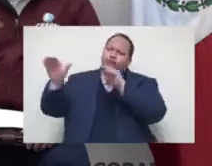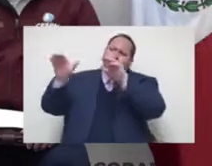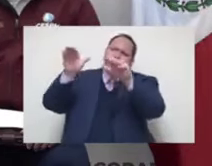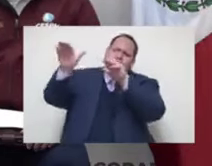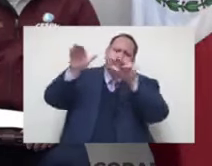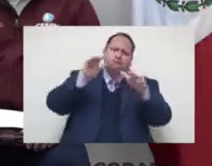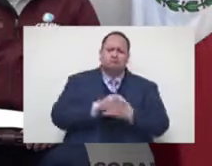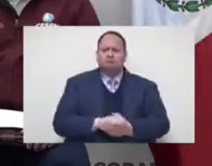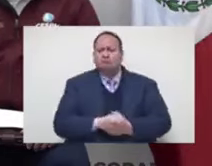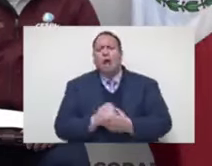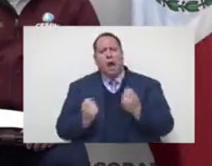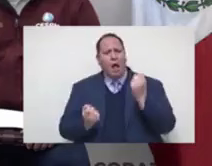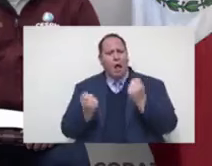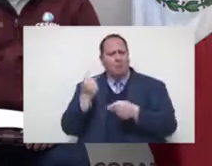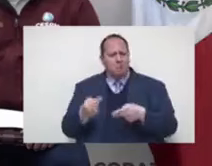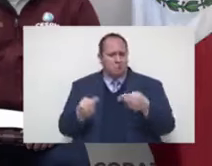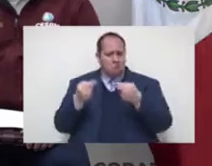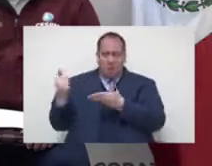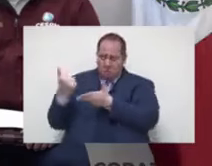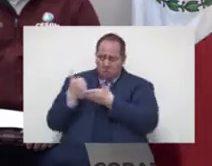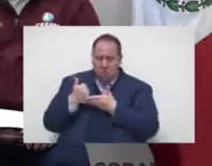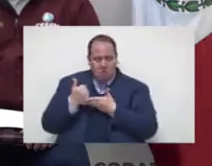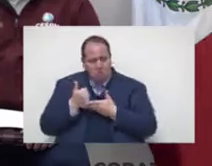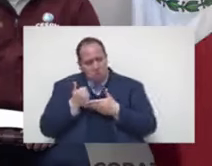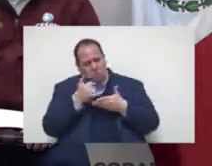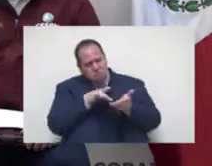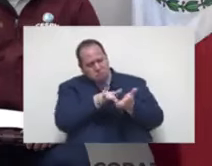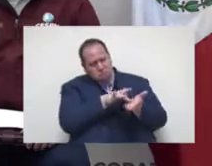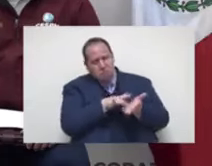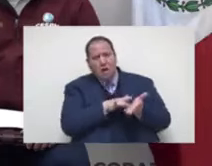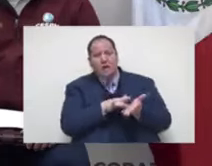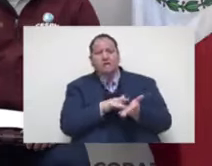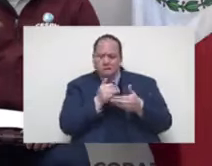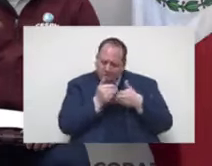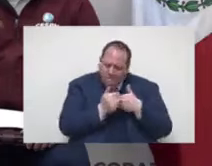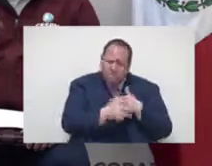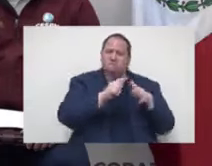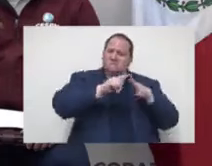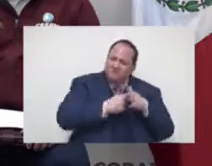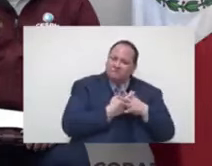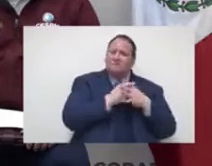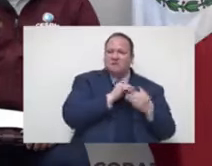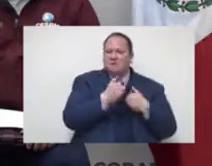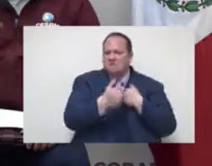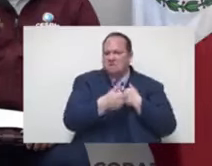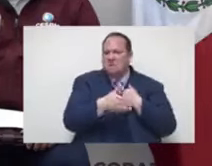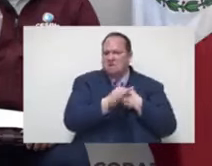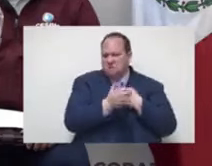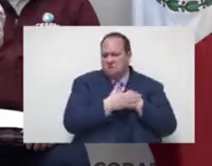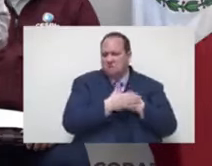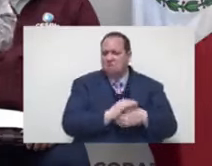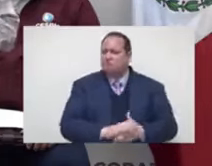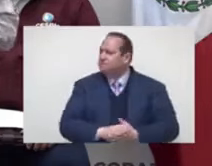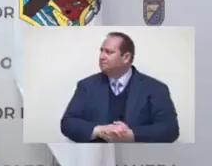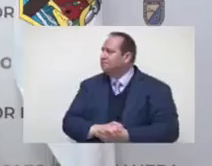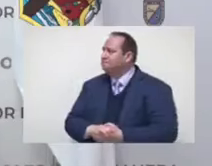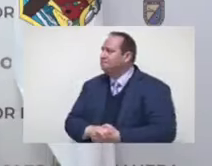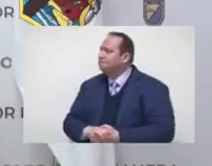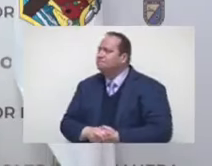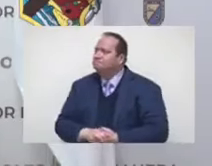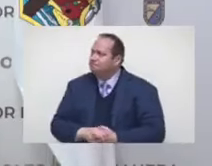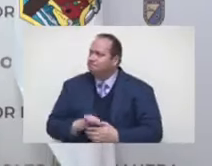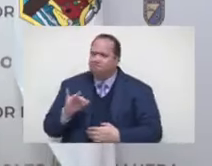algunas empresas nos estén ayudando en eso y podamos ya arrancar formalmente la obra a corto plazo. Sí, la verdad, miren,